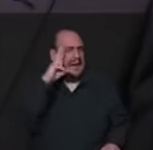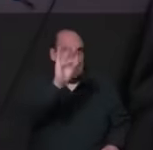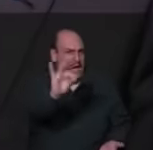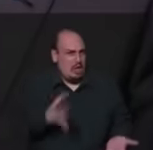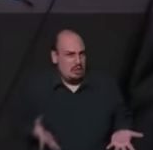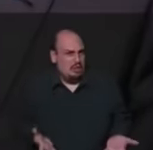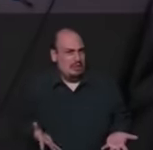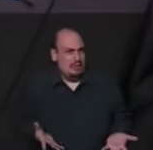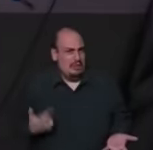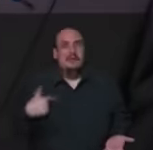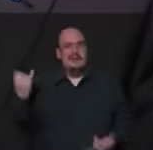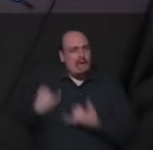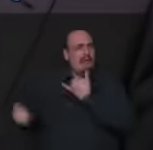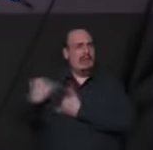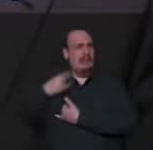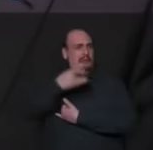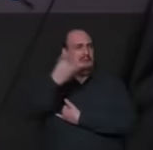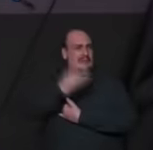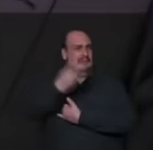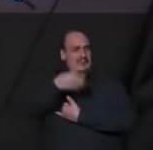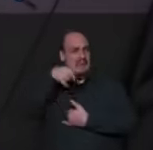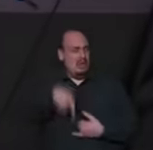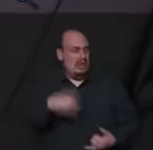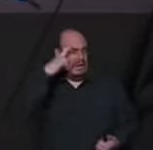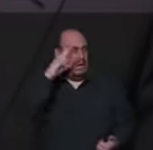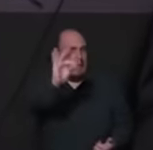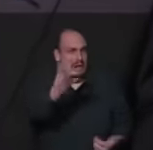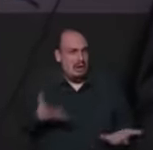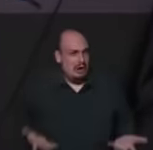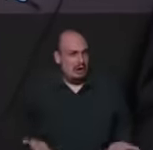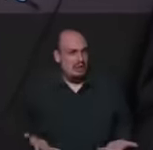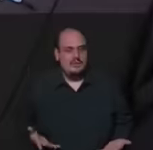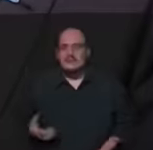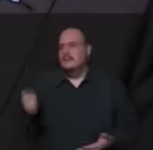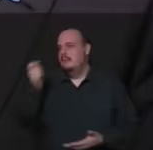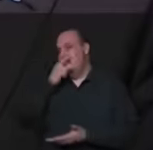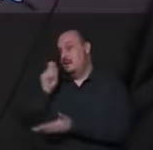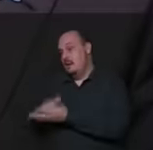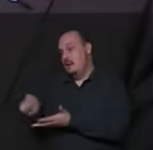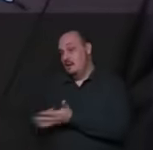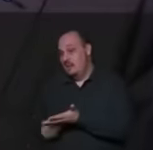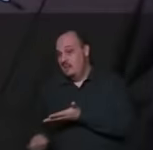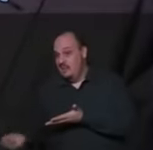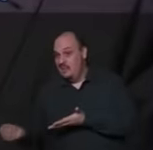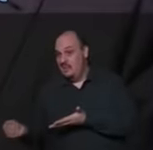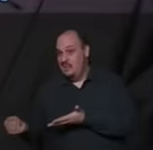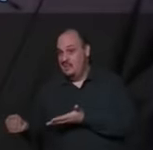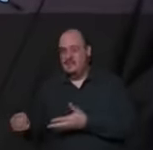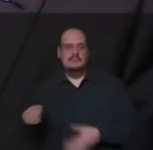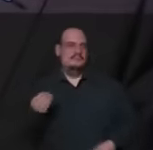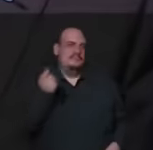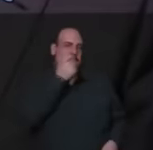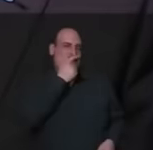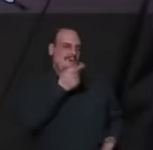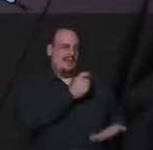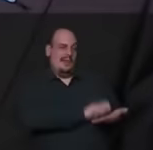que eras mentiroso, pero todos los días parece que te superás. Te escribió Macri. No me escribió Macri. Mirá, te